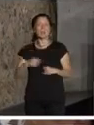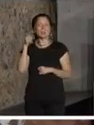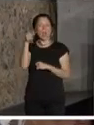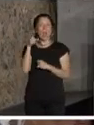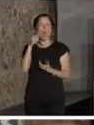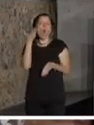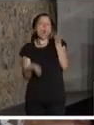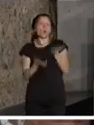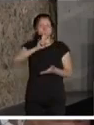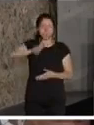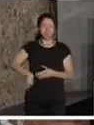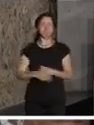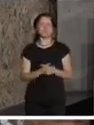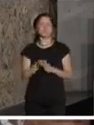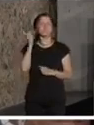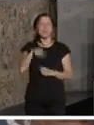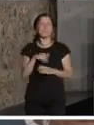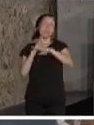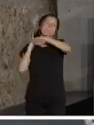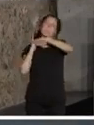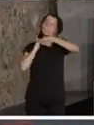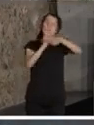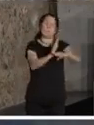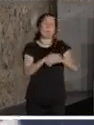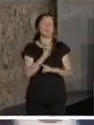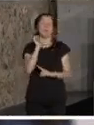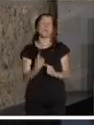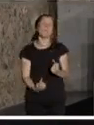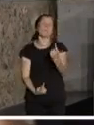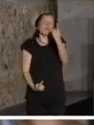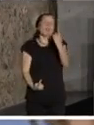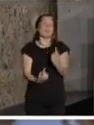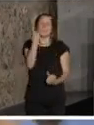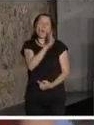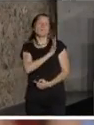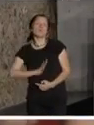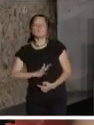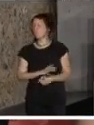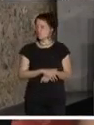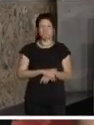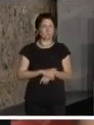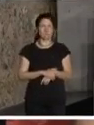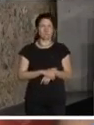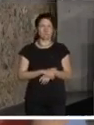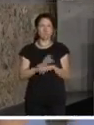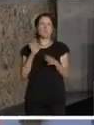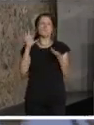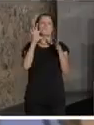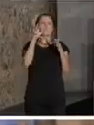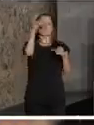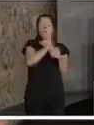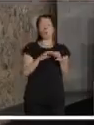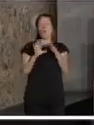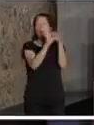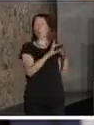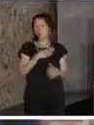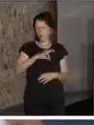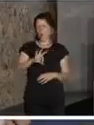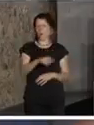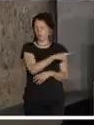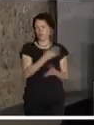sean justos y sean permanentes no sean solo provisionales es el voto a unidas podemos